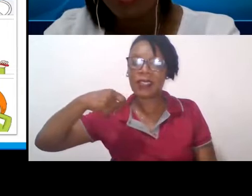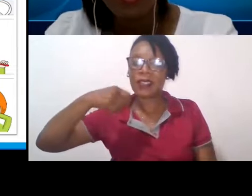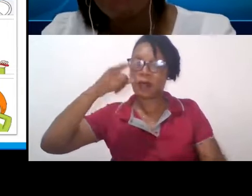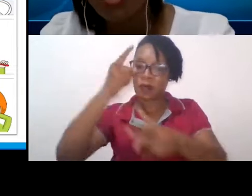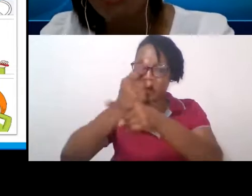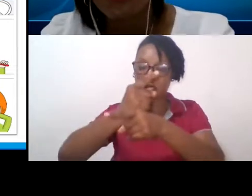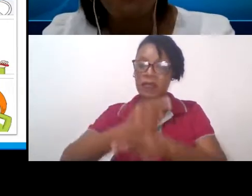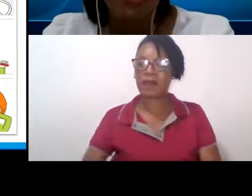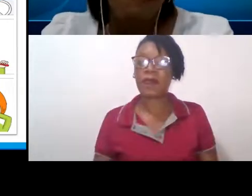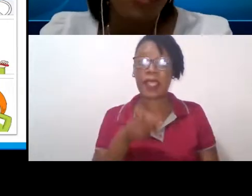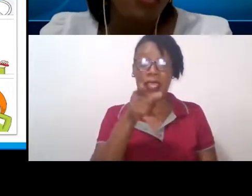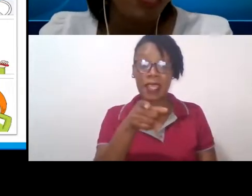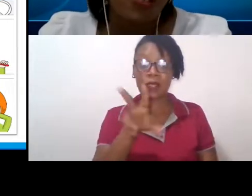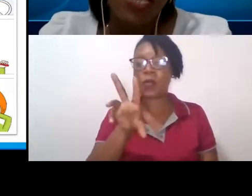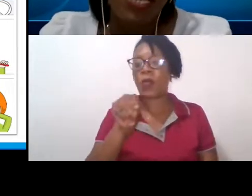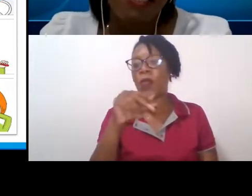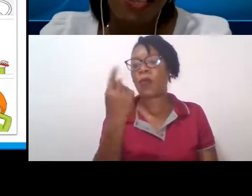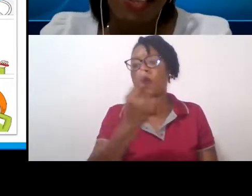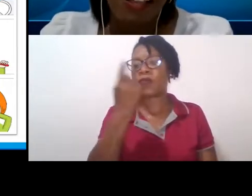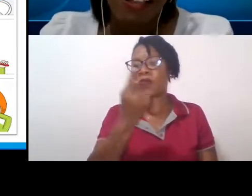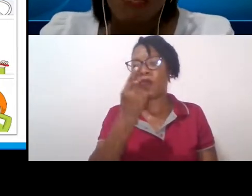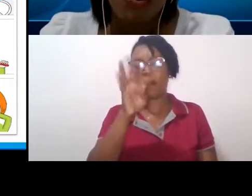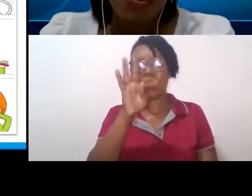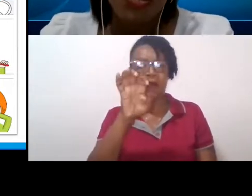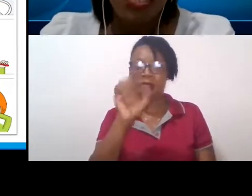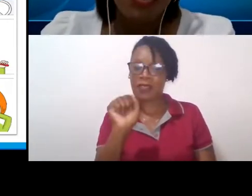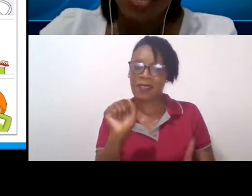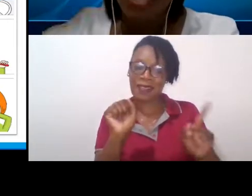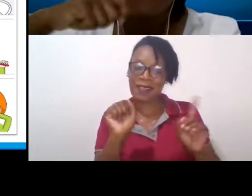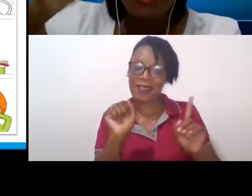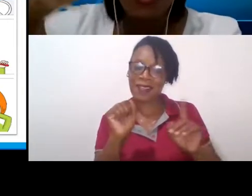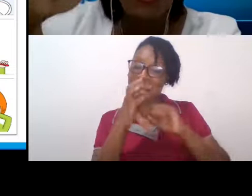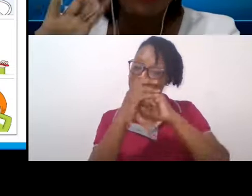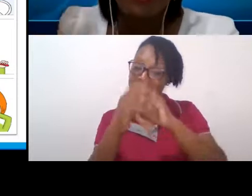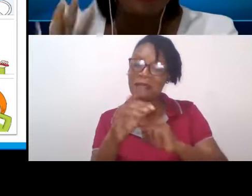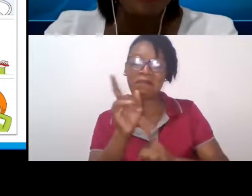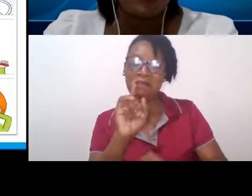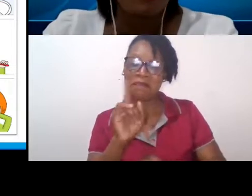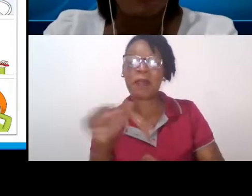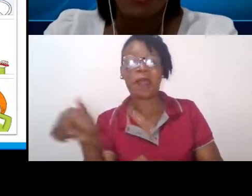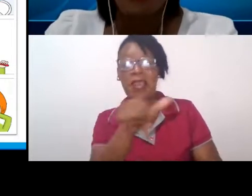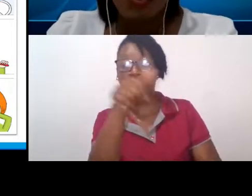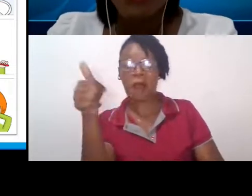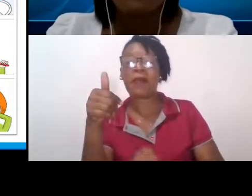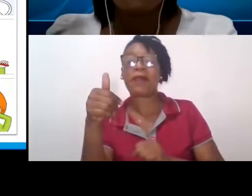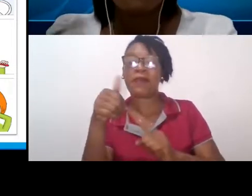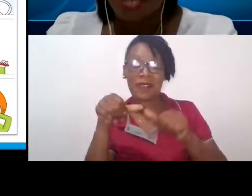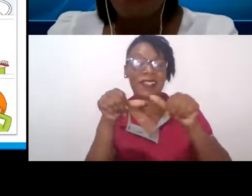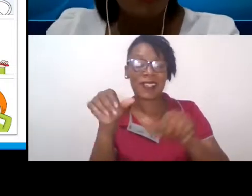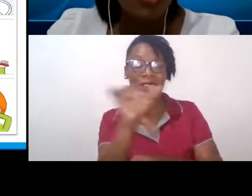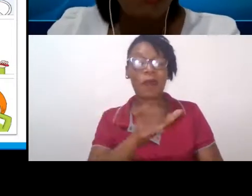esto, créanme que no solamente para los chicos que tienen TEA. Muchos niños llegan a lavarse y solo hacen así y listo.